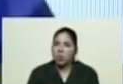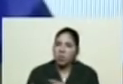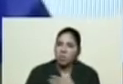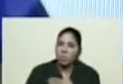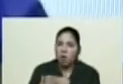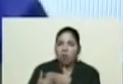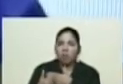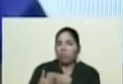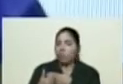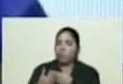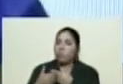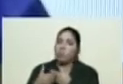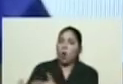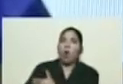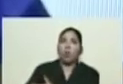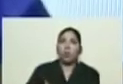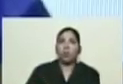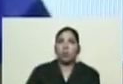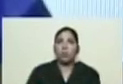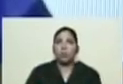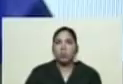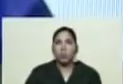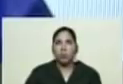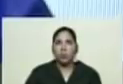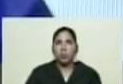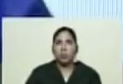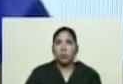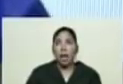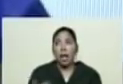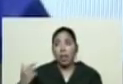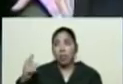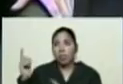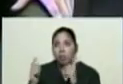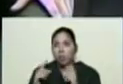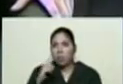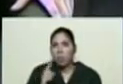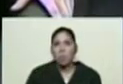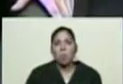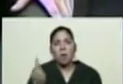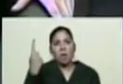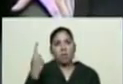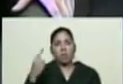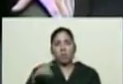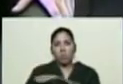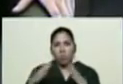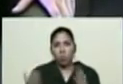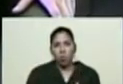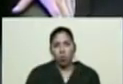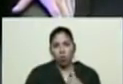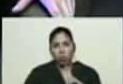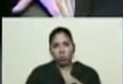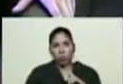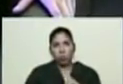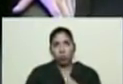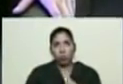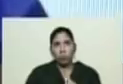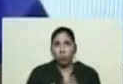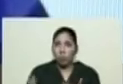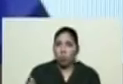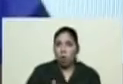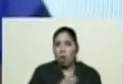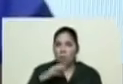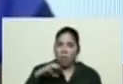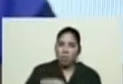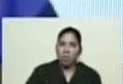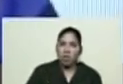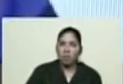pueblo derrotaron por primera vez en la historia del mundo y de nuestra América Latina un golpe dirigido por el